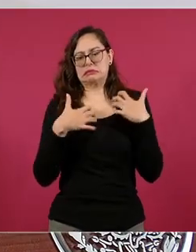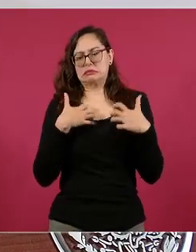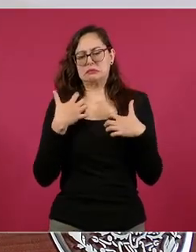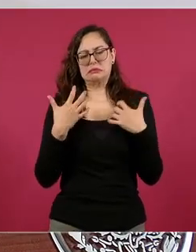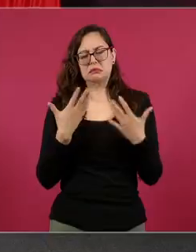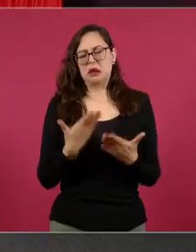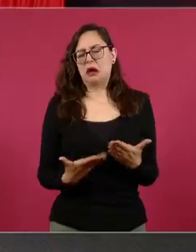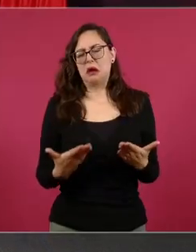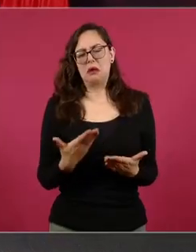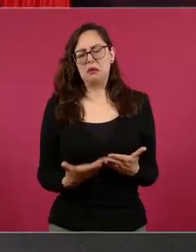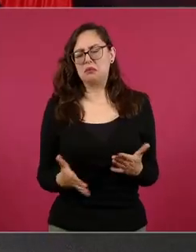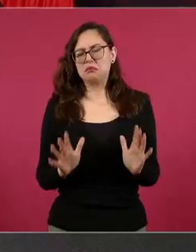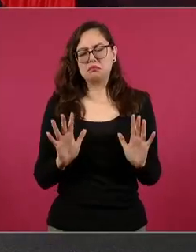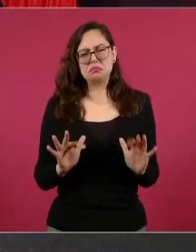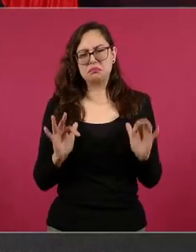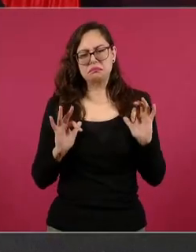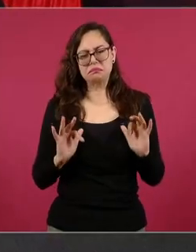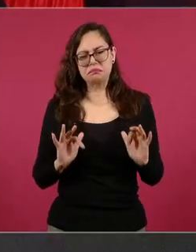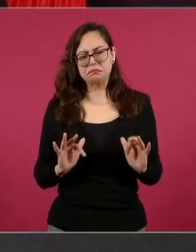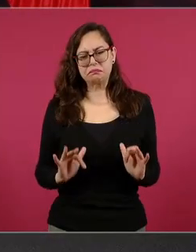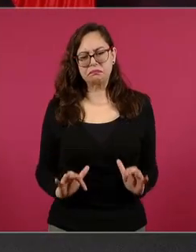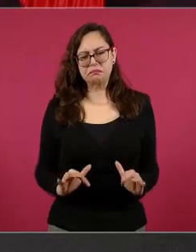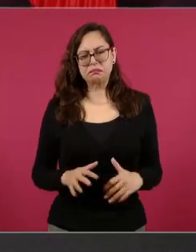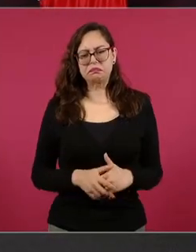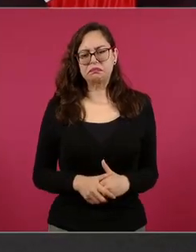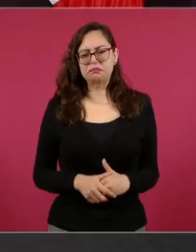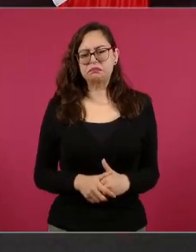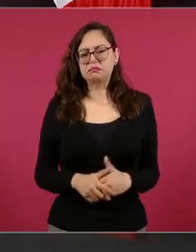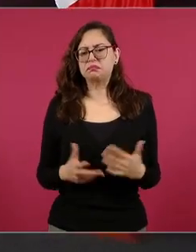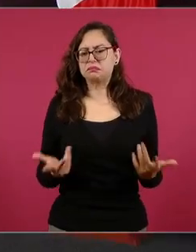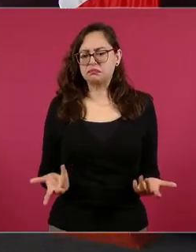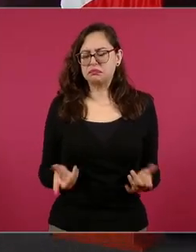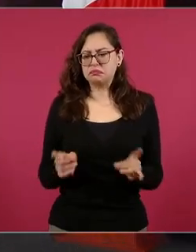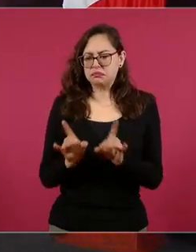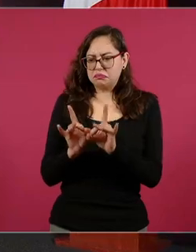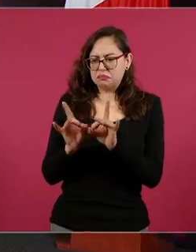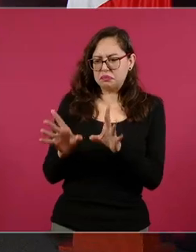Entonces sabe que si hay una cosa injusta,